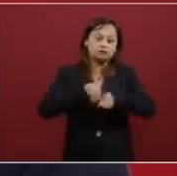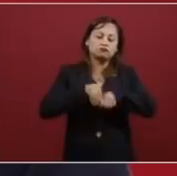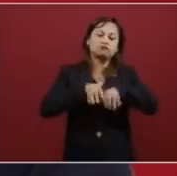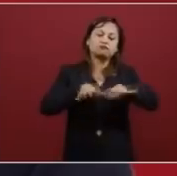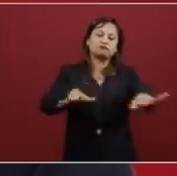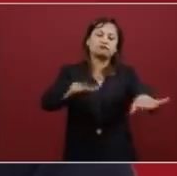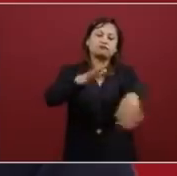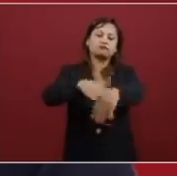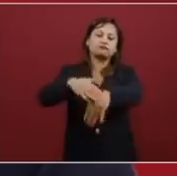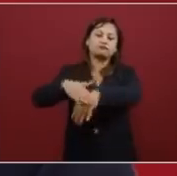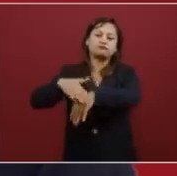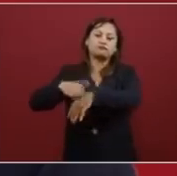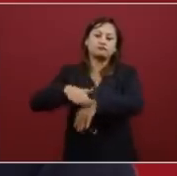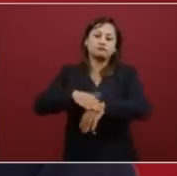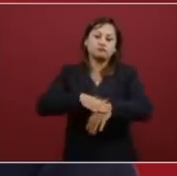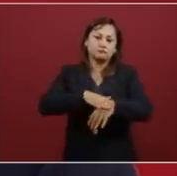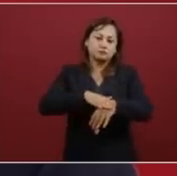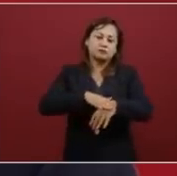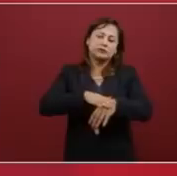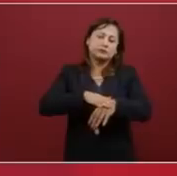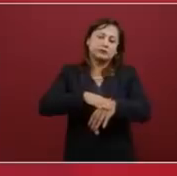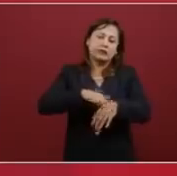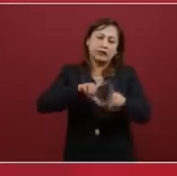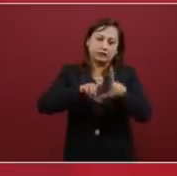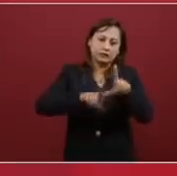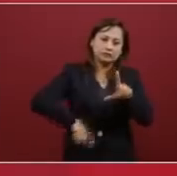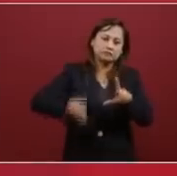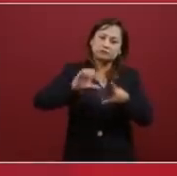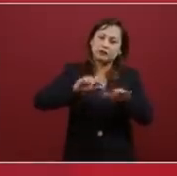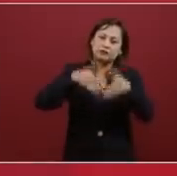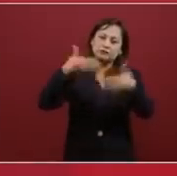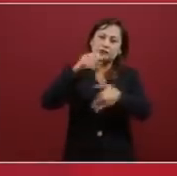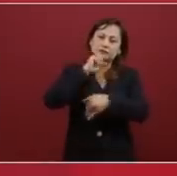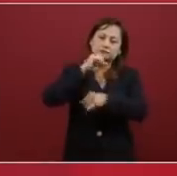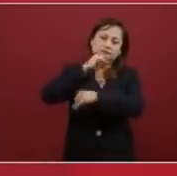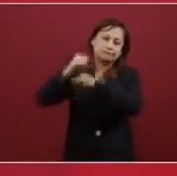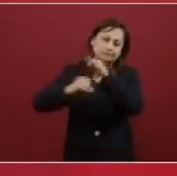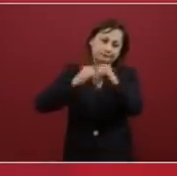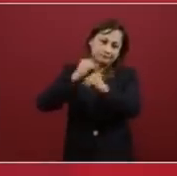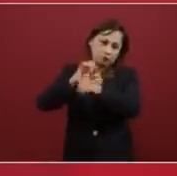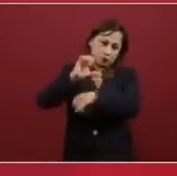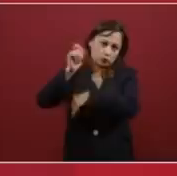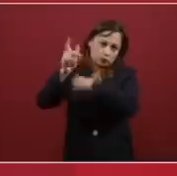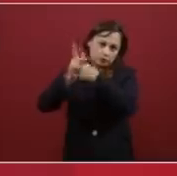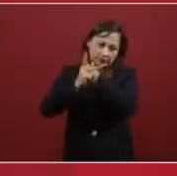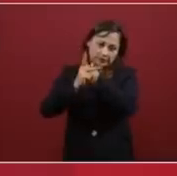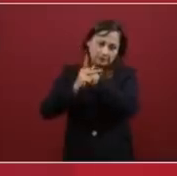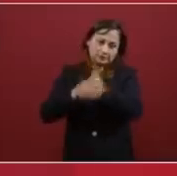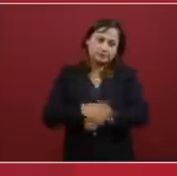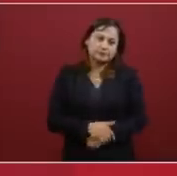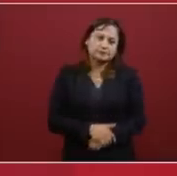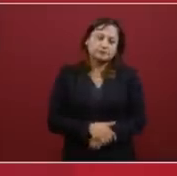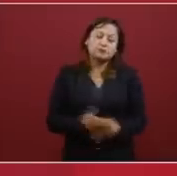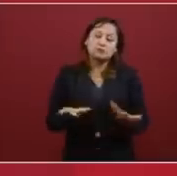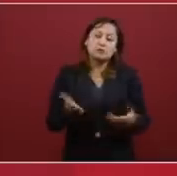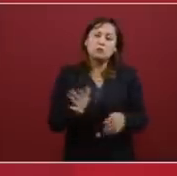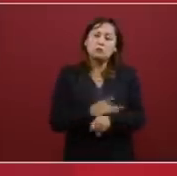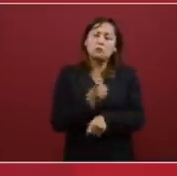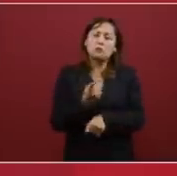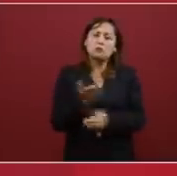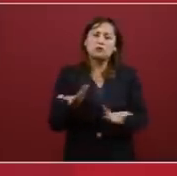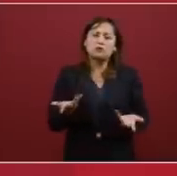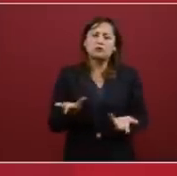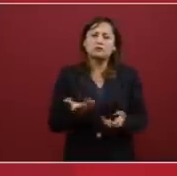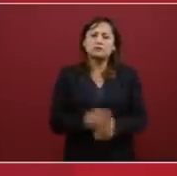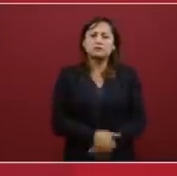internacional. Ya porque lo que queremos es que ya